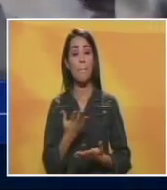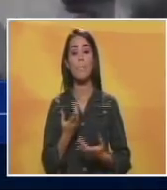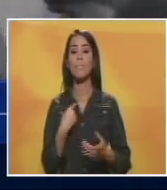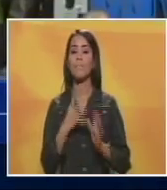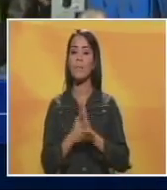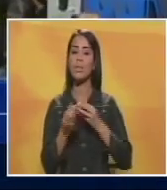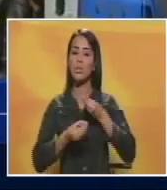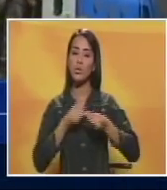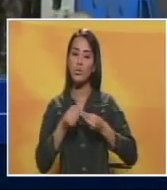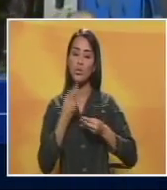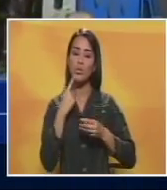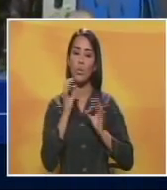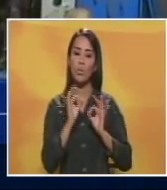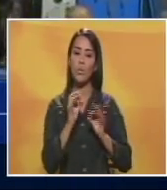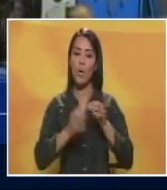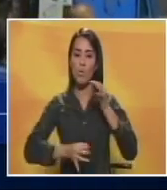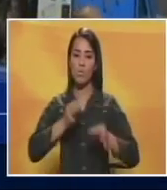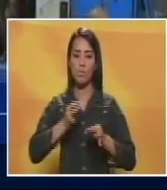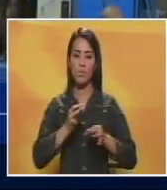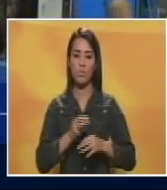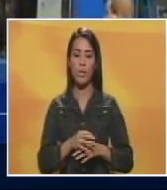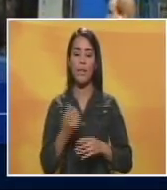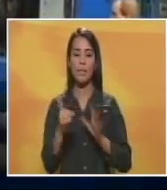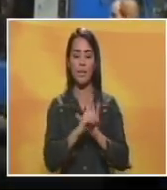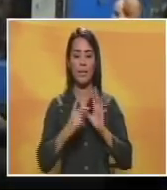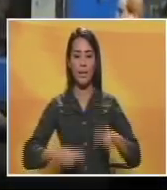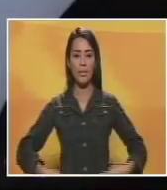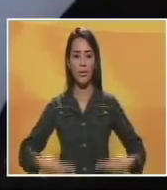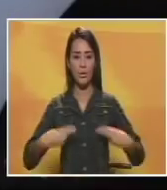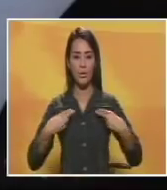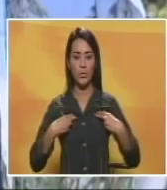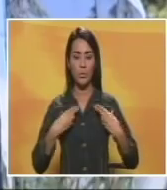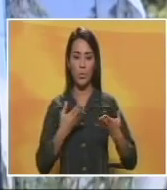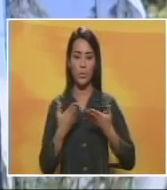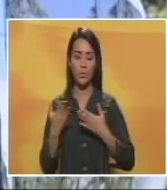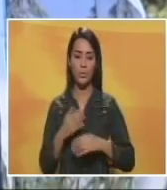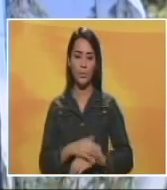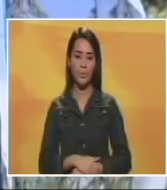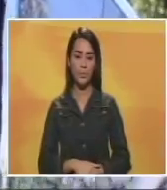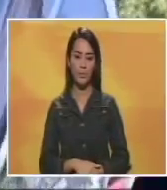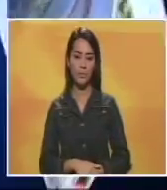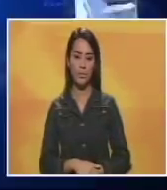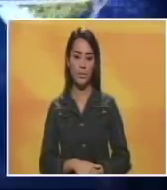incumplió jurisprudencia de la Corte Interamericana de Derechos Humanos y protocolos de la ONU.